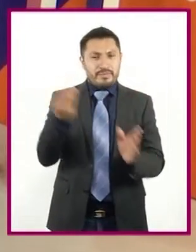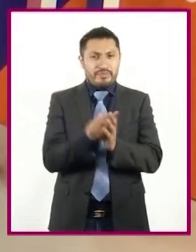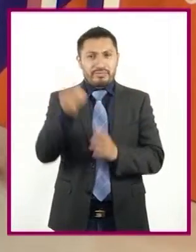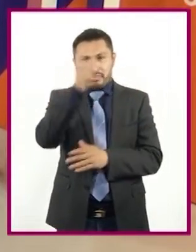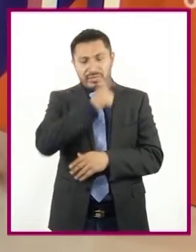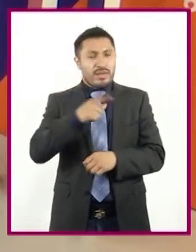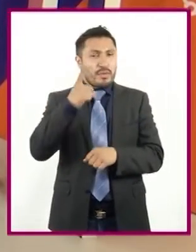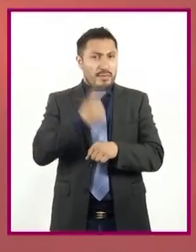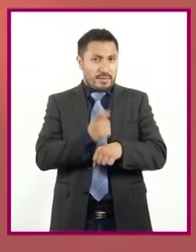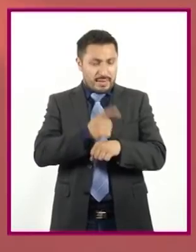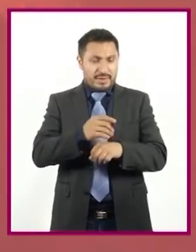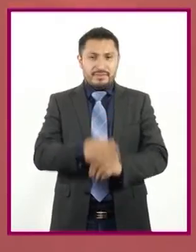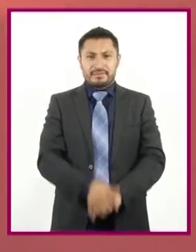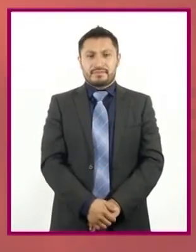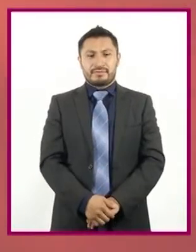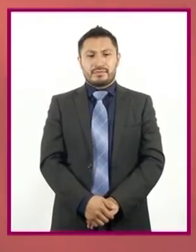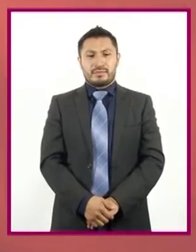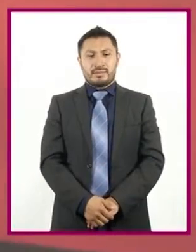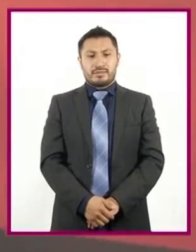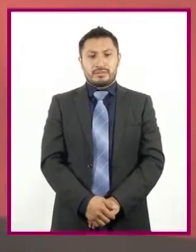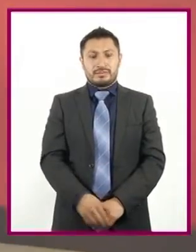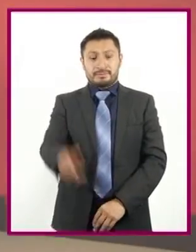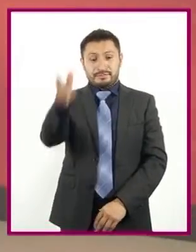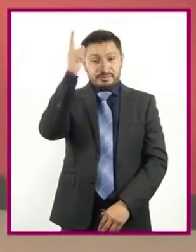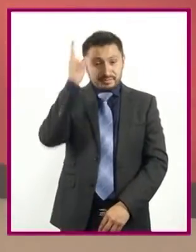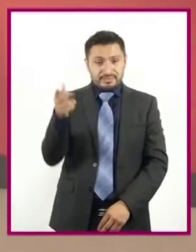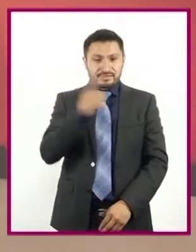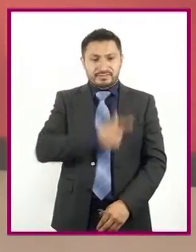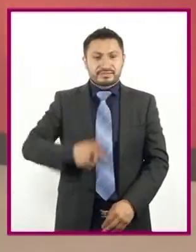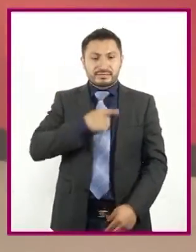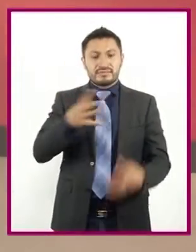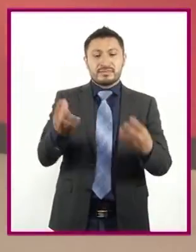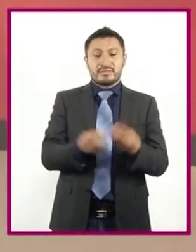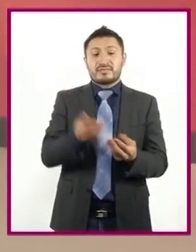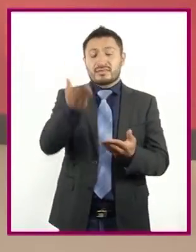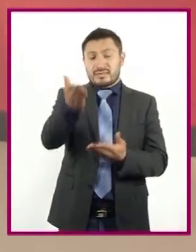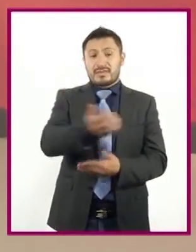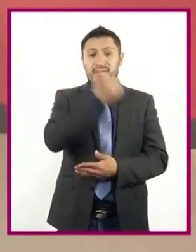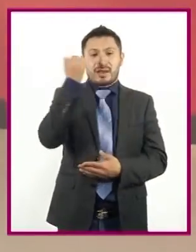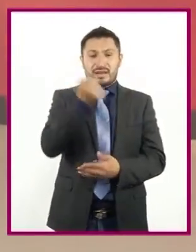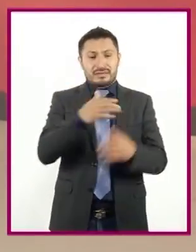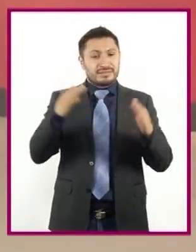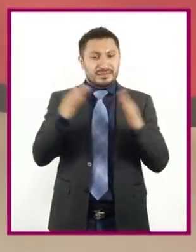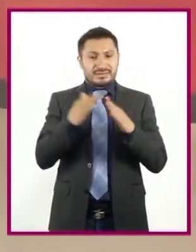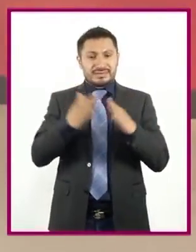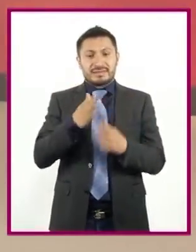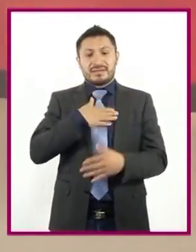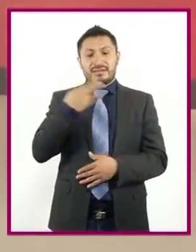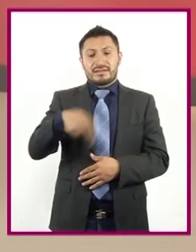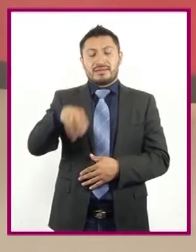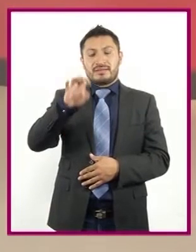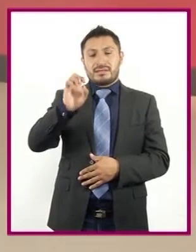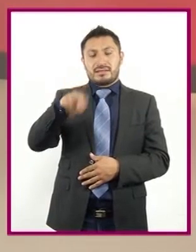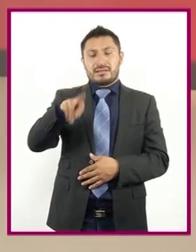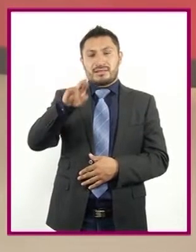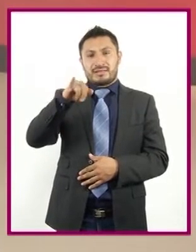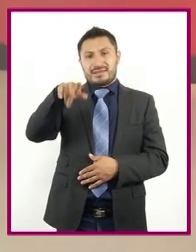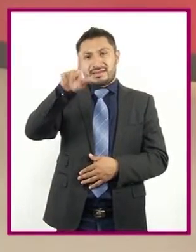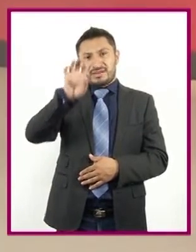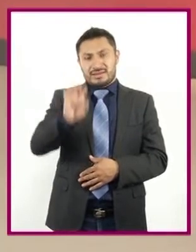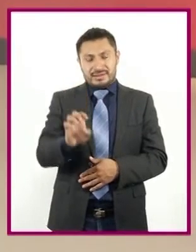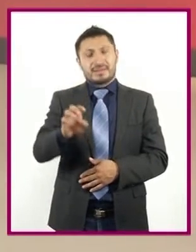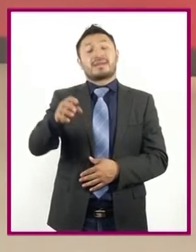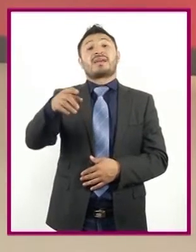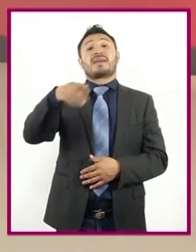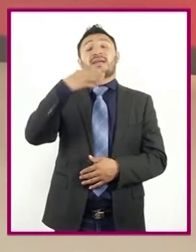Lengua Materna. Hola profesora, qué gusto estar con usted y con los alumnos en casa. Mi nombre es Enrique Rodal. Recuerden